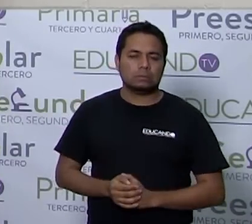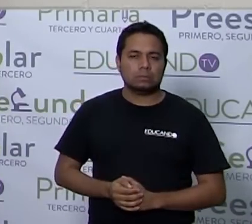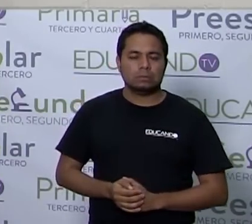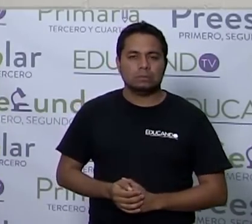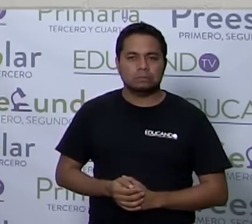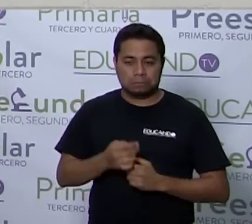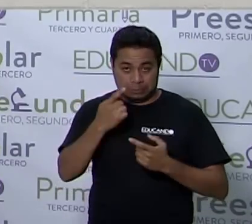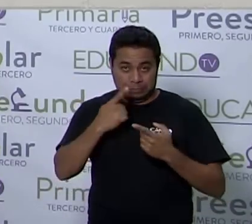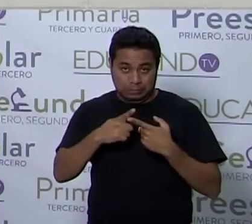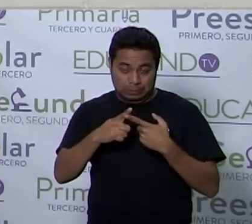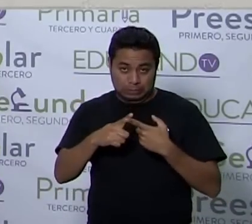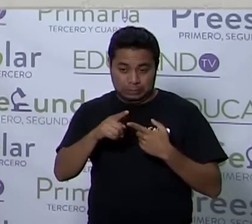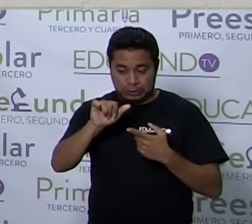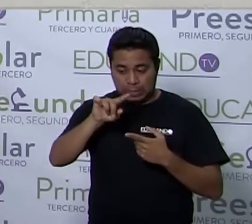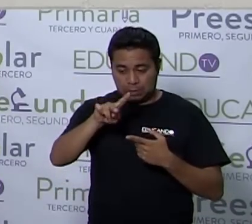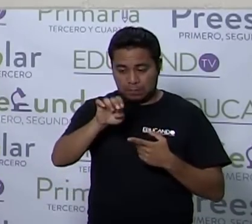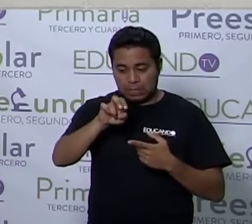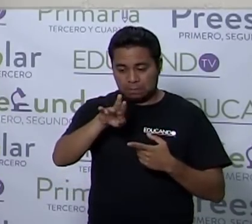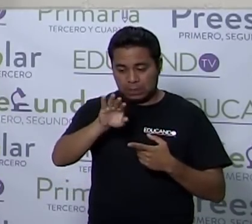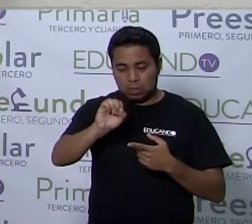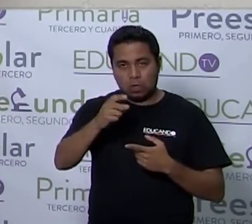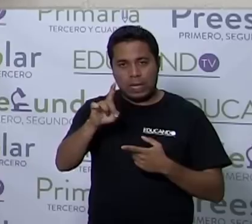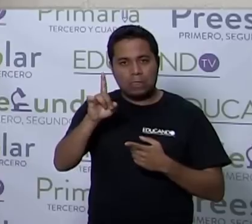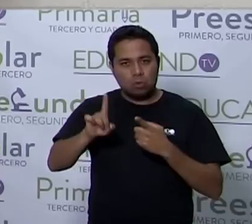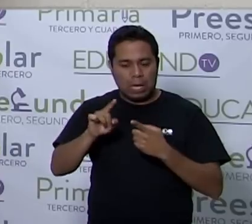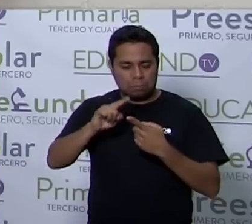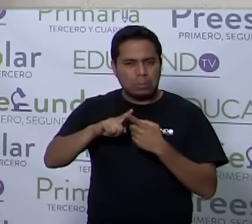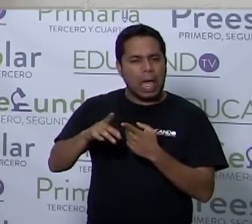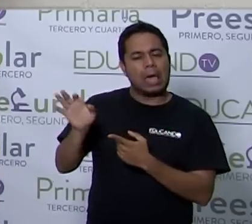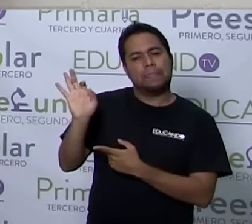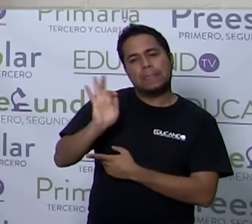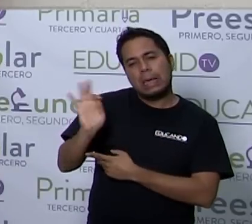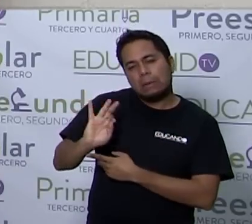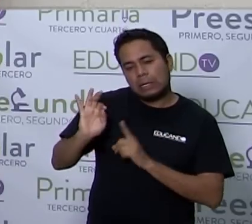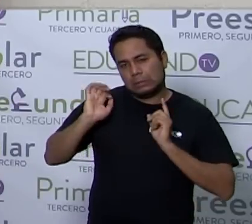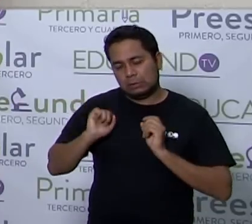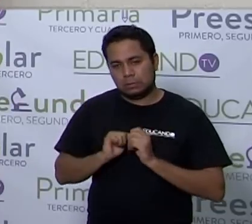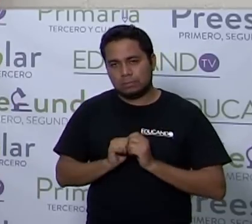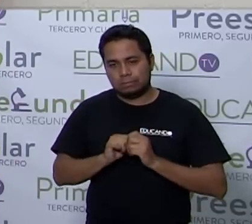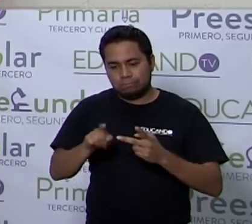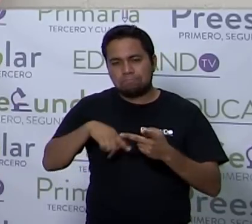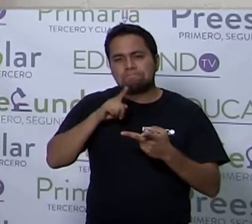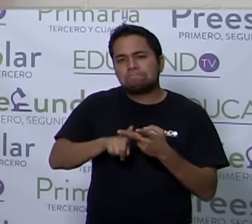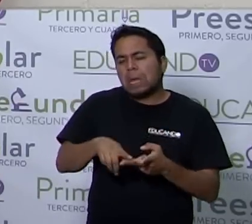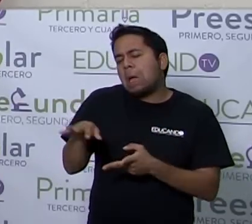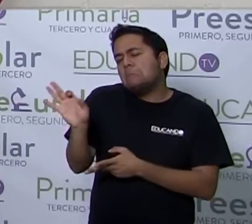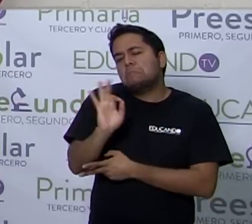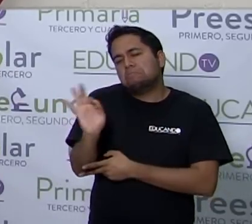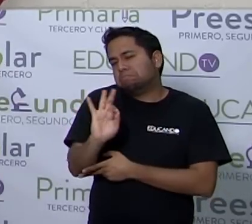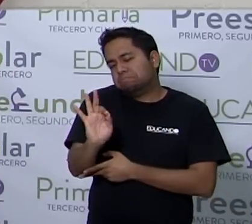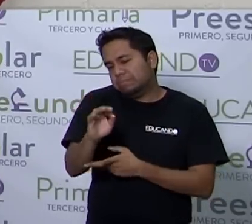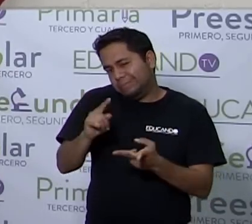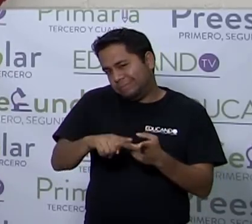¿sí? Este es un adverbio de duda. O también cuando decimos que puede ser.